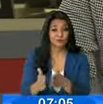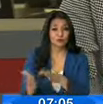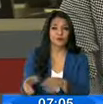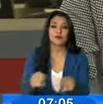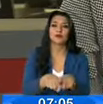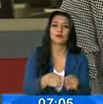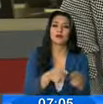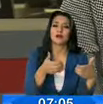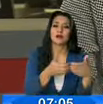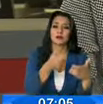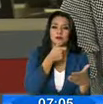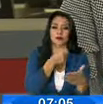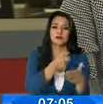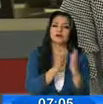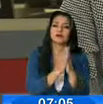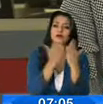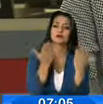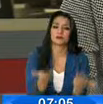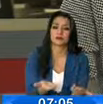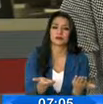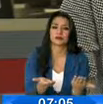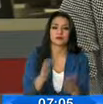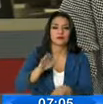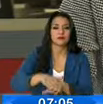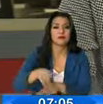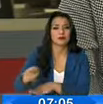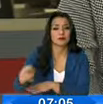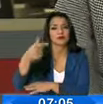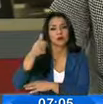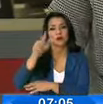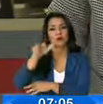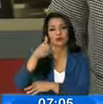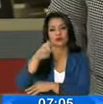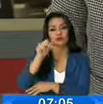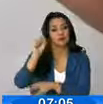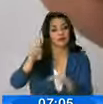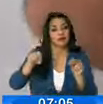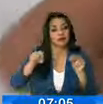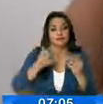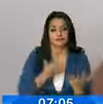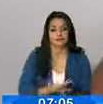equipo periodístico de Diario Comercio en manos de alias Guacho.